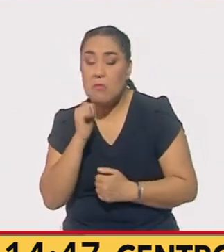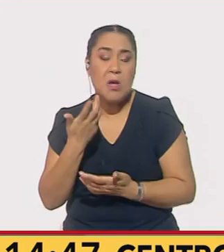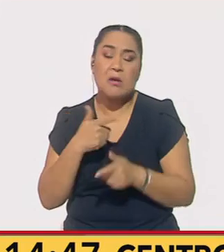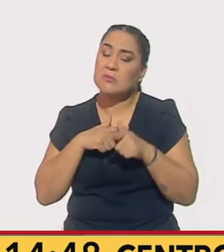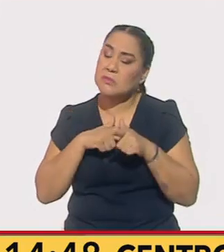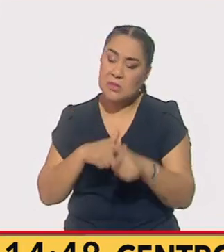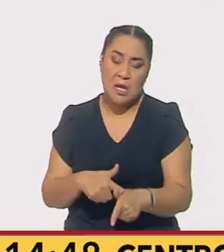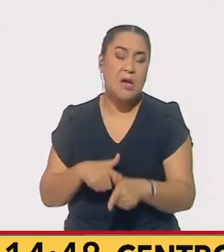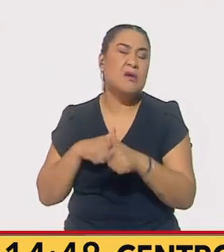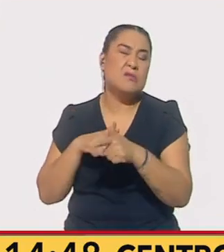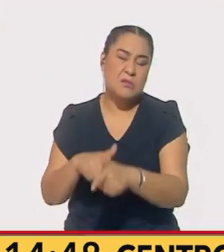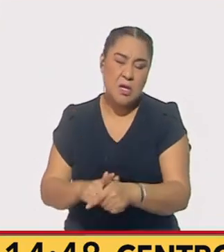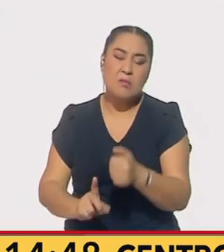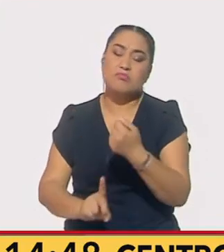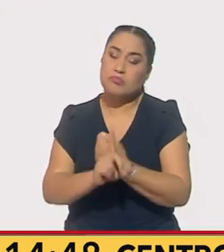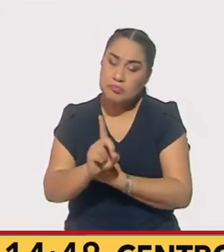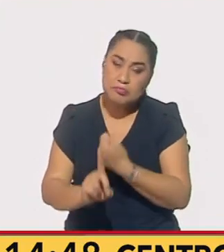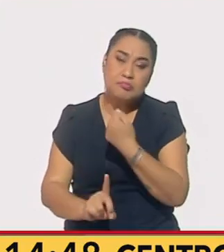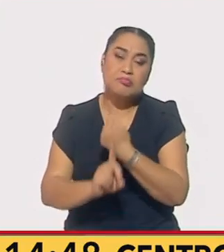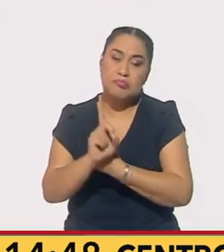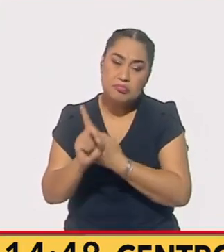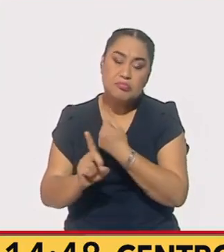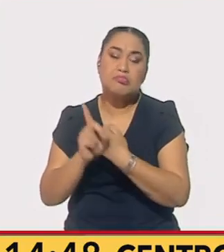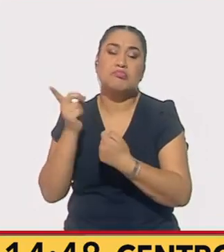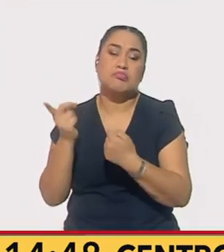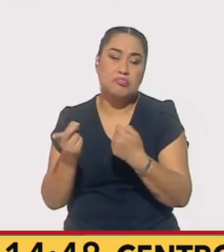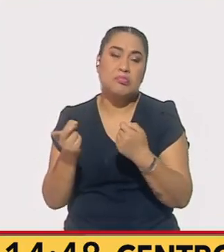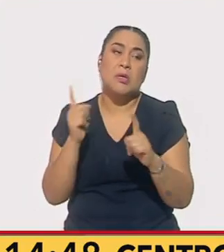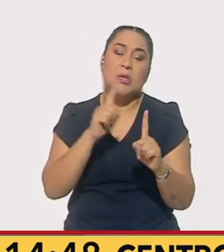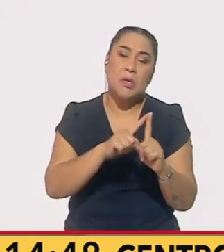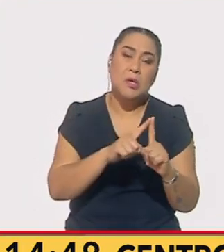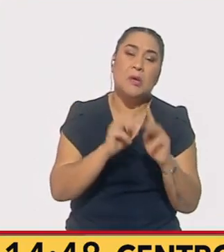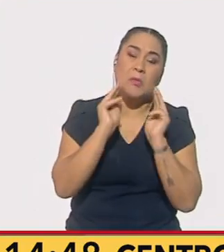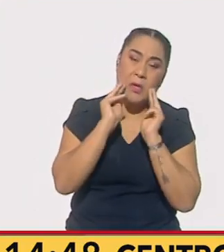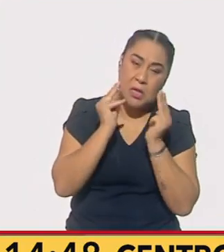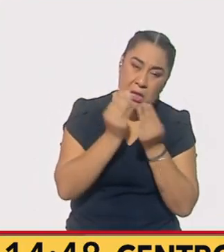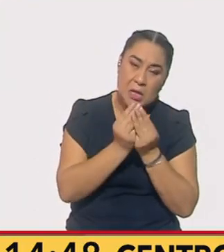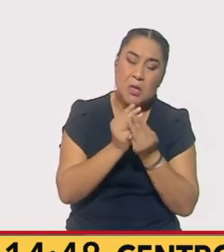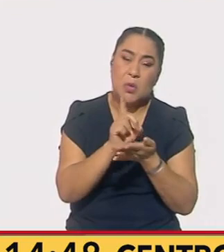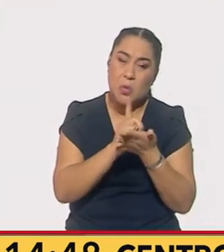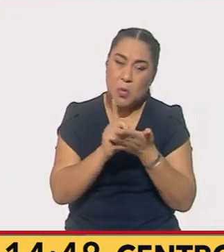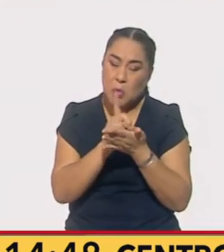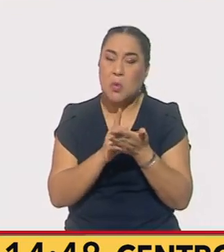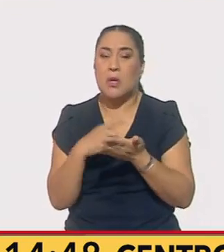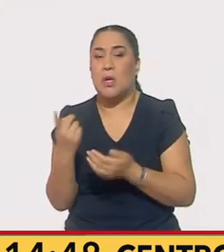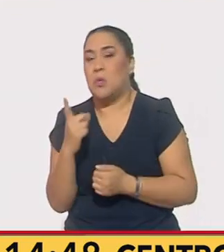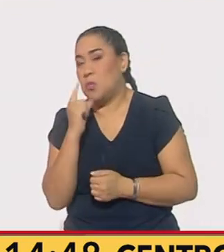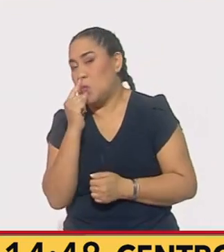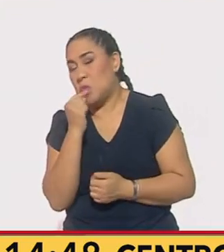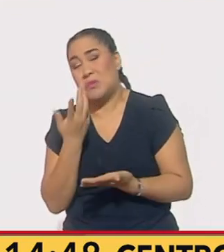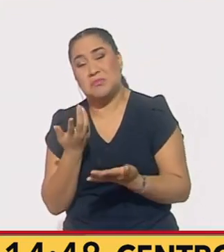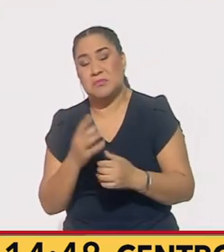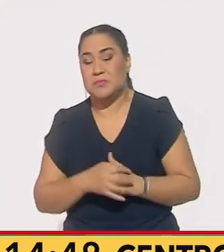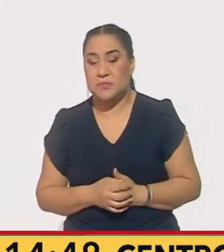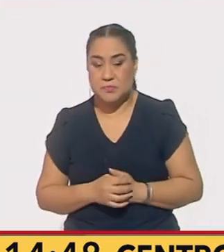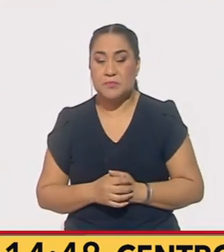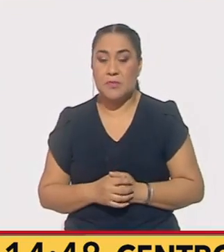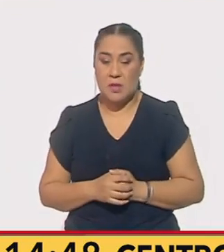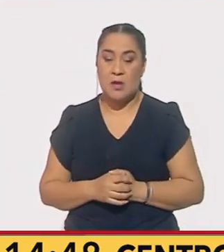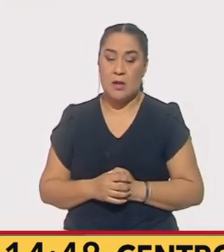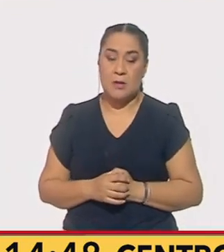estar repitiendo estos casos del enfrentamiento entre los narcotraficantes y la policía. Así es.